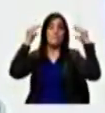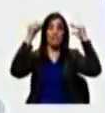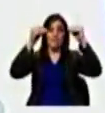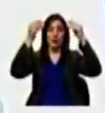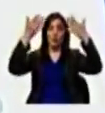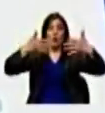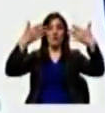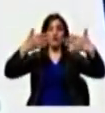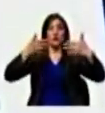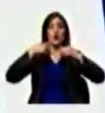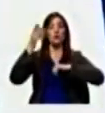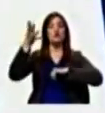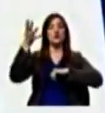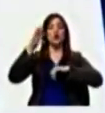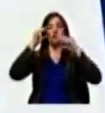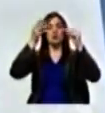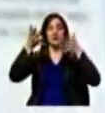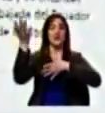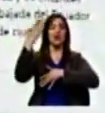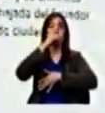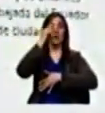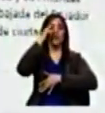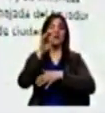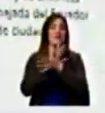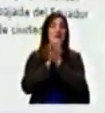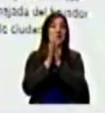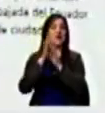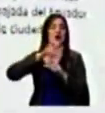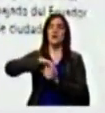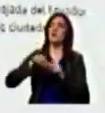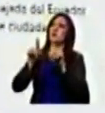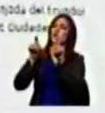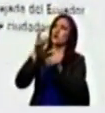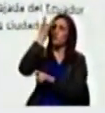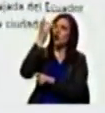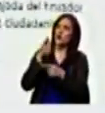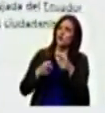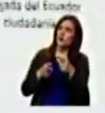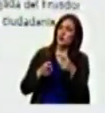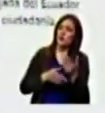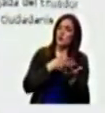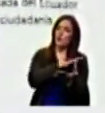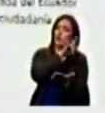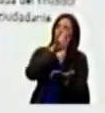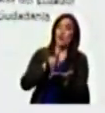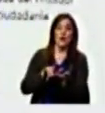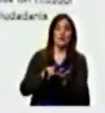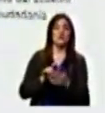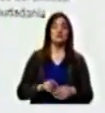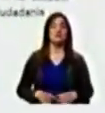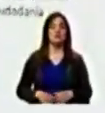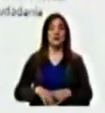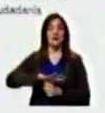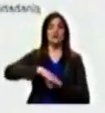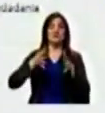académica si ya no vivimos en tiempos correístas? Cancillería no explica tampoco por qué no puedo volver. Los silencios de la canciller